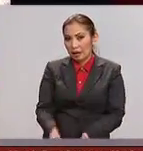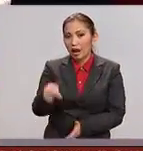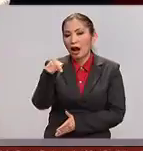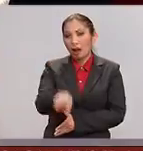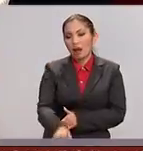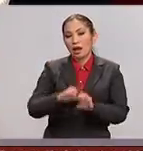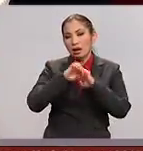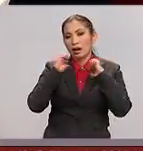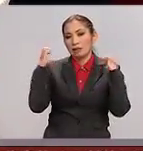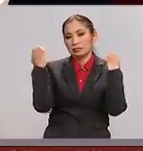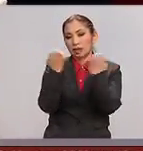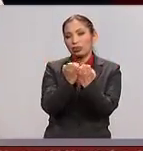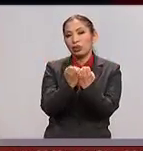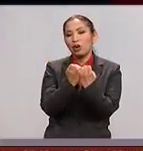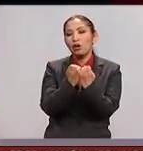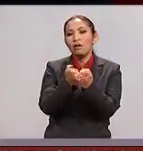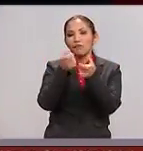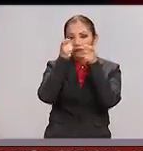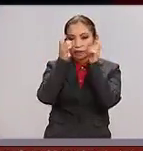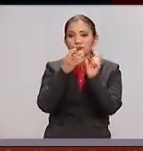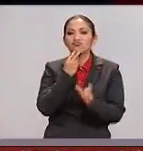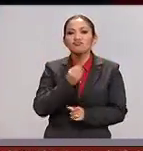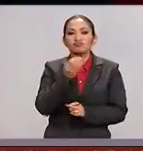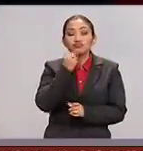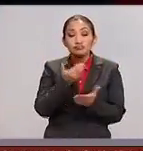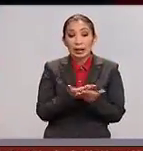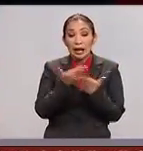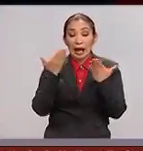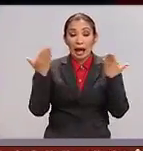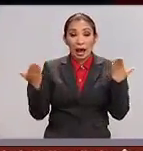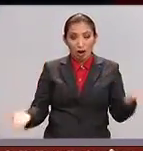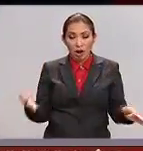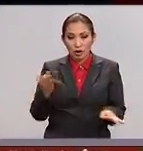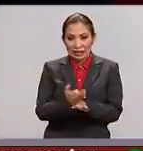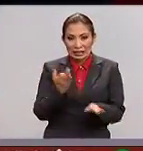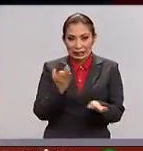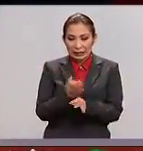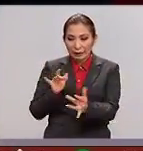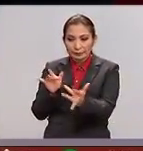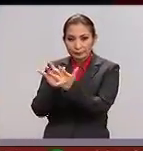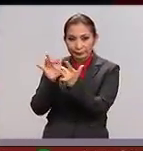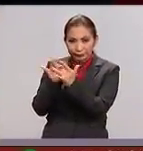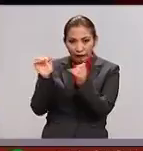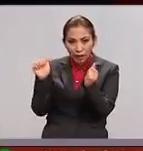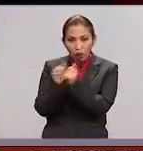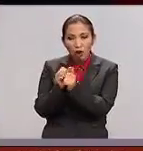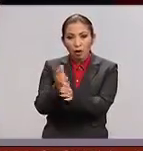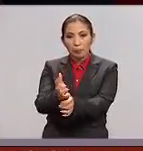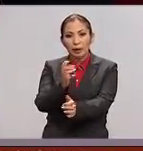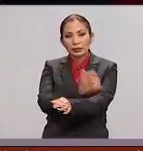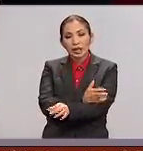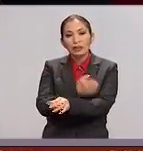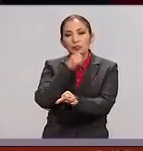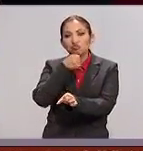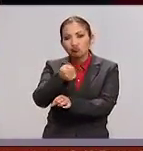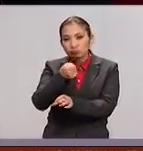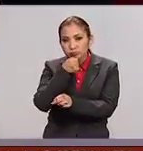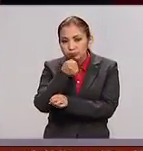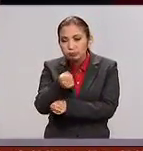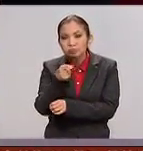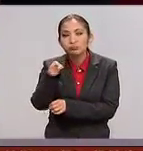al estadio Venustiano Carranza. Vamos en este momento a enlazarnos con nuestro compañero